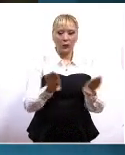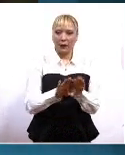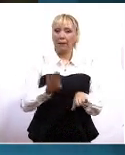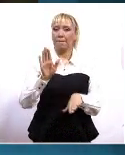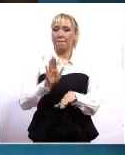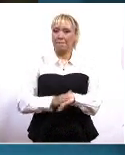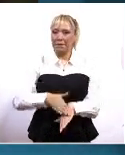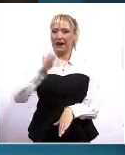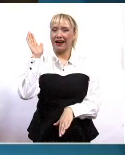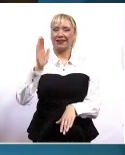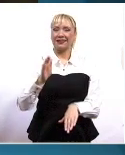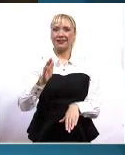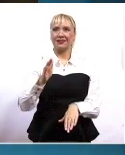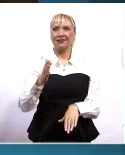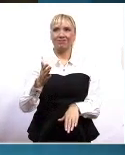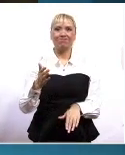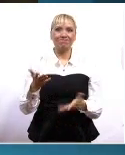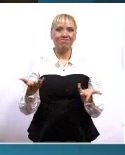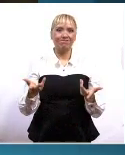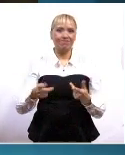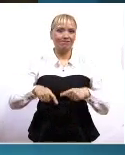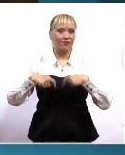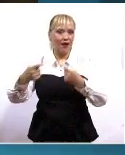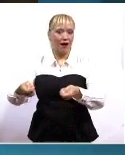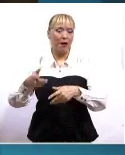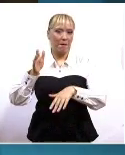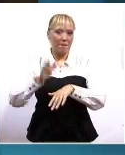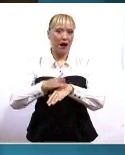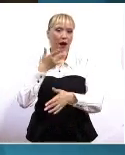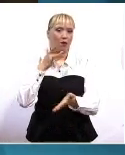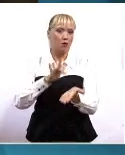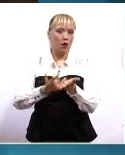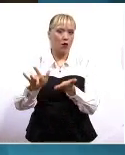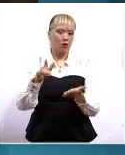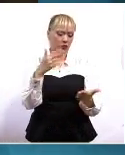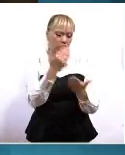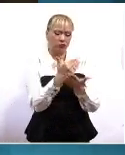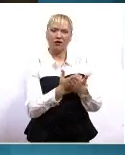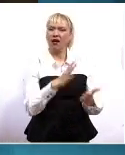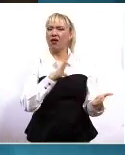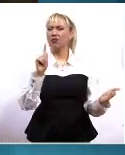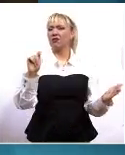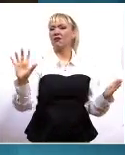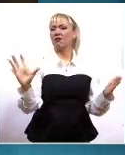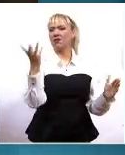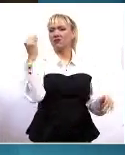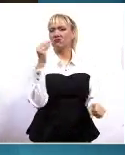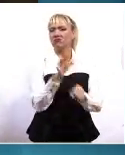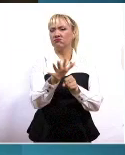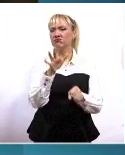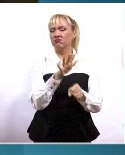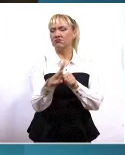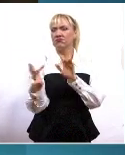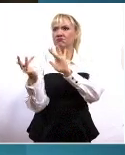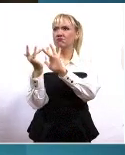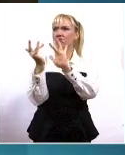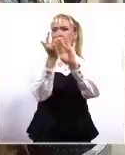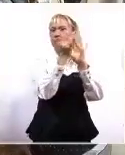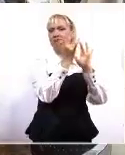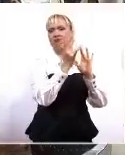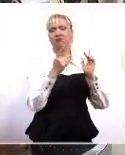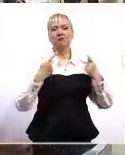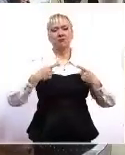más factibles y cada vez más pues hay elementos que nos facilitan esta comunicación con nuestros